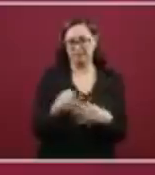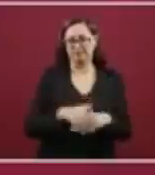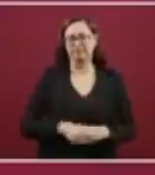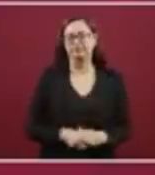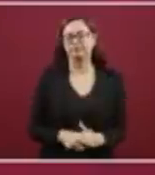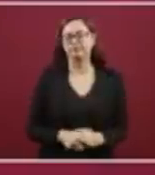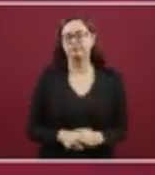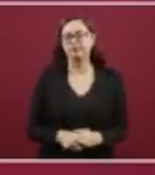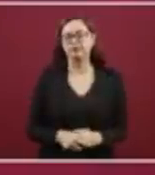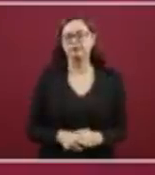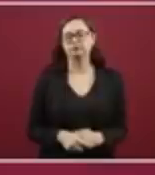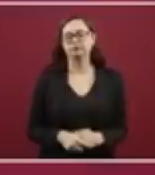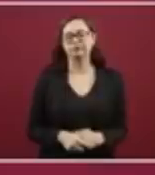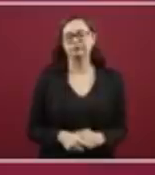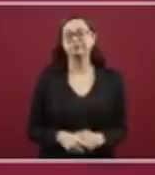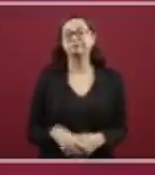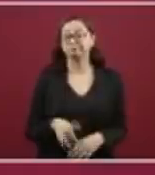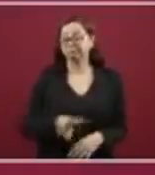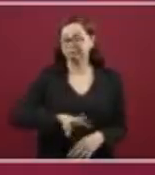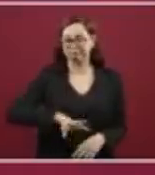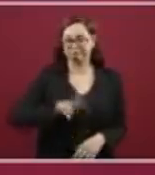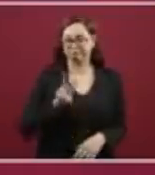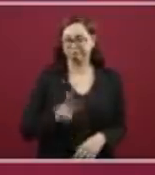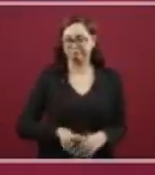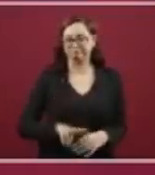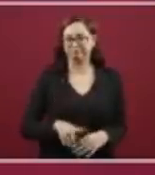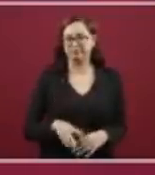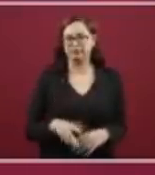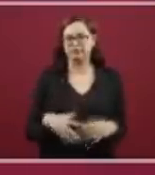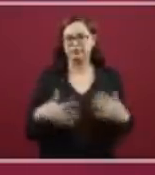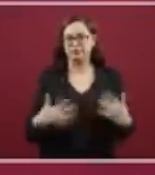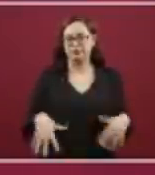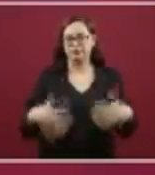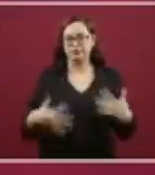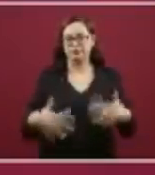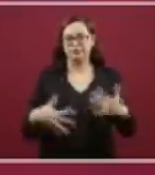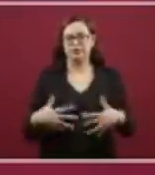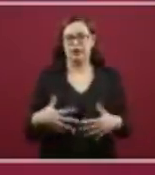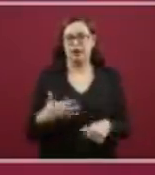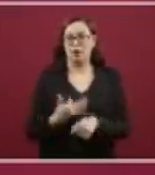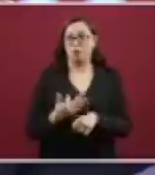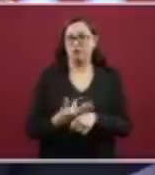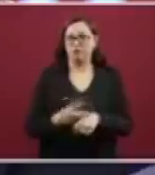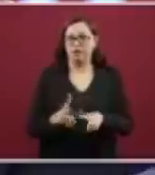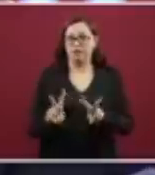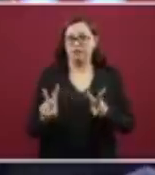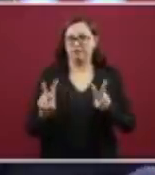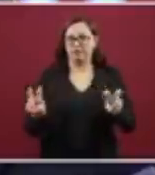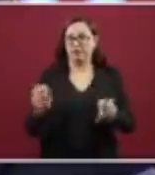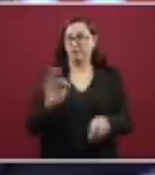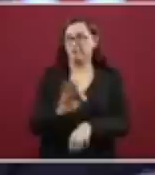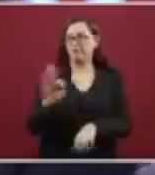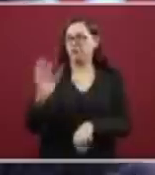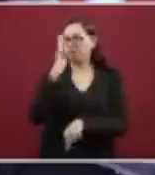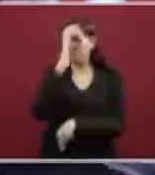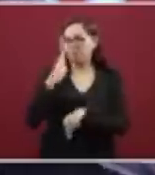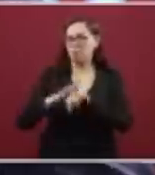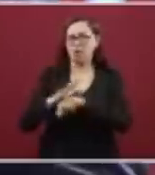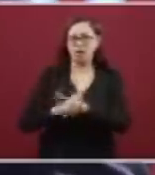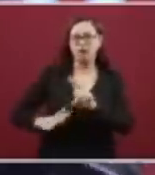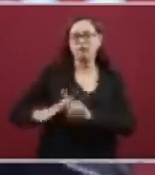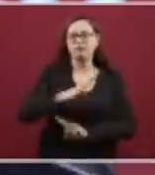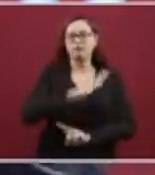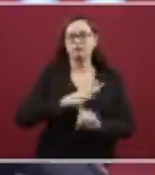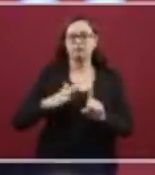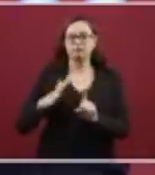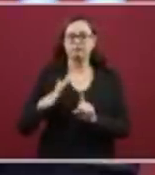Es también muy destacable que en este contexto en el que estamos. Y a